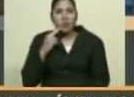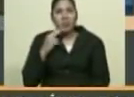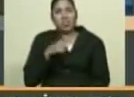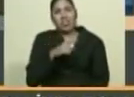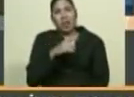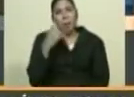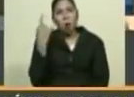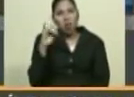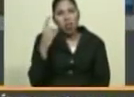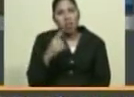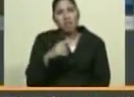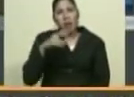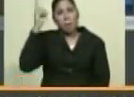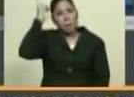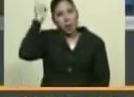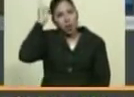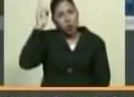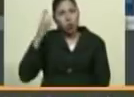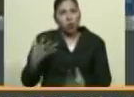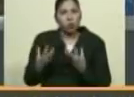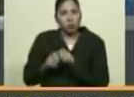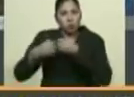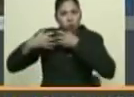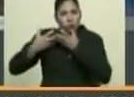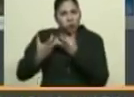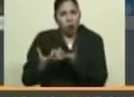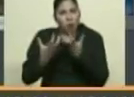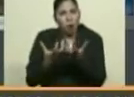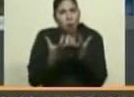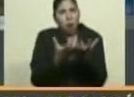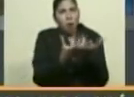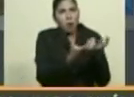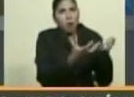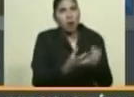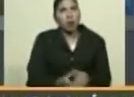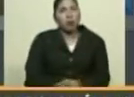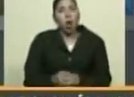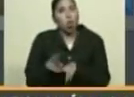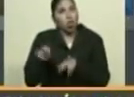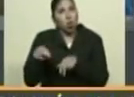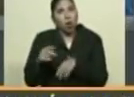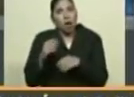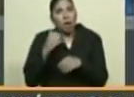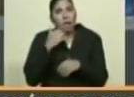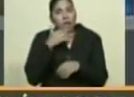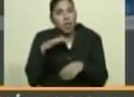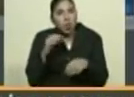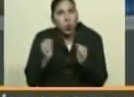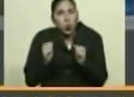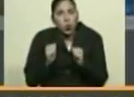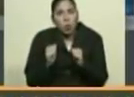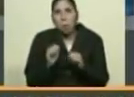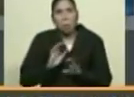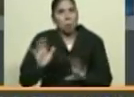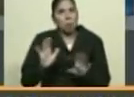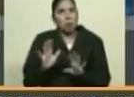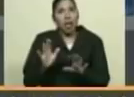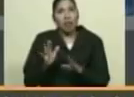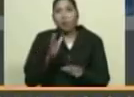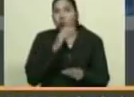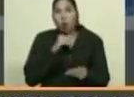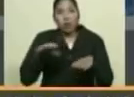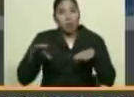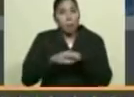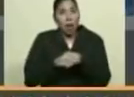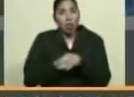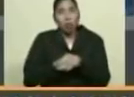3 años, con su amor absoluto por el que menos tenía. Chávez en la calle, un huracán, el huracán Hugo